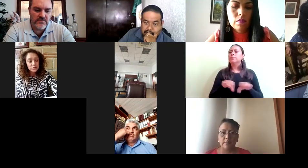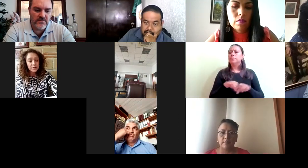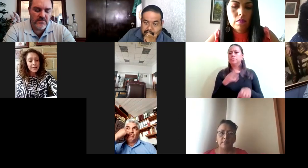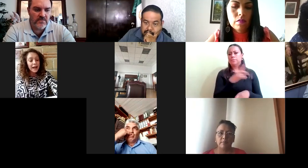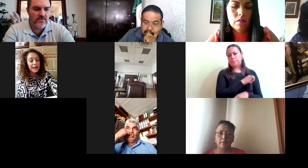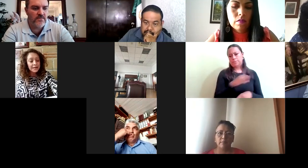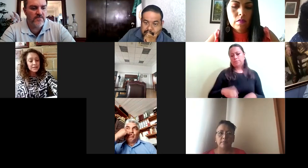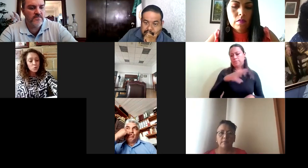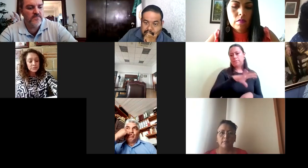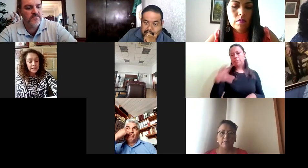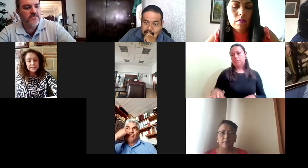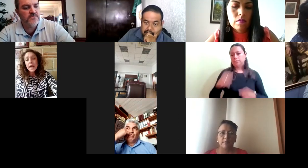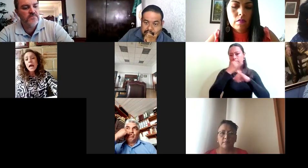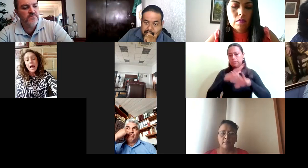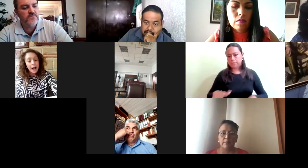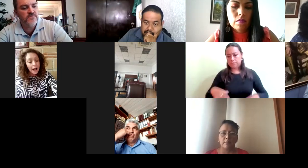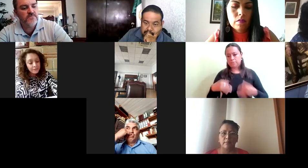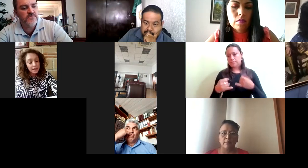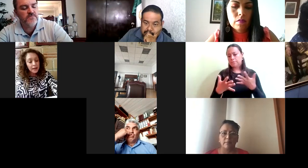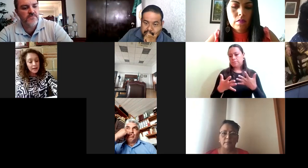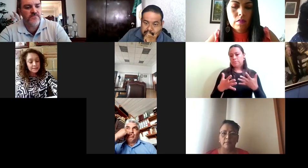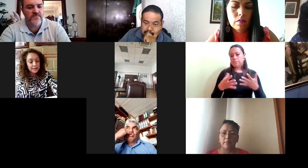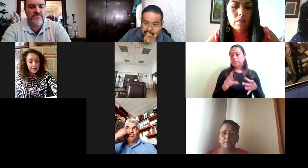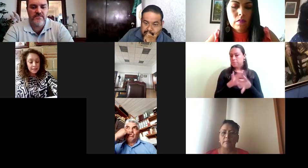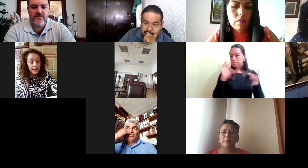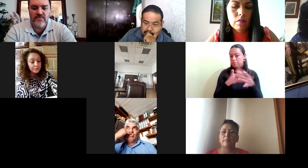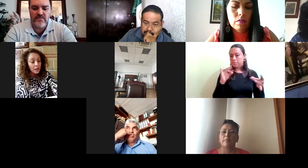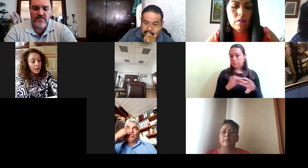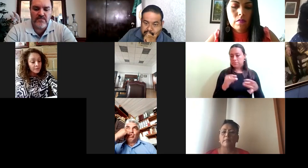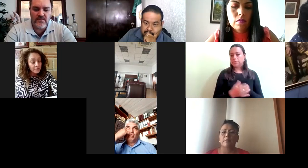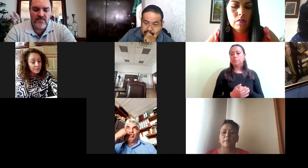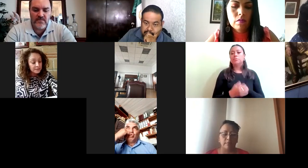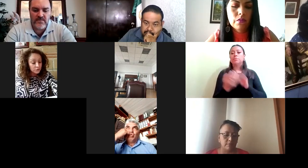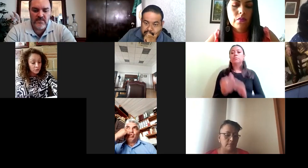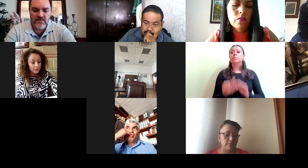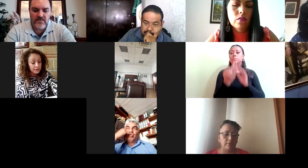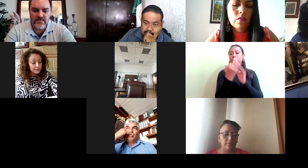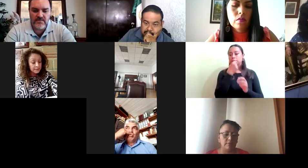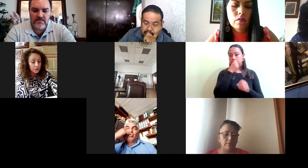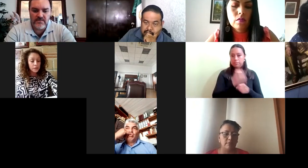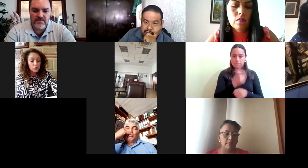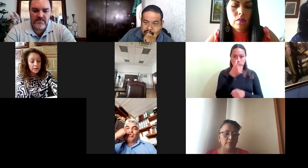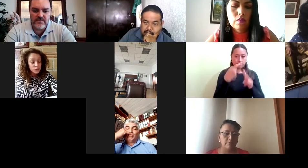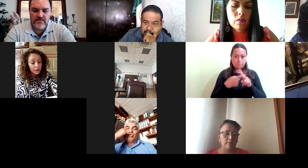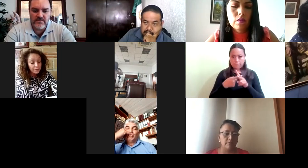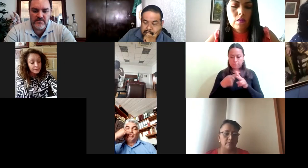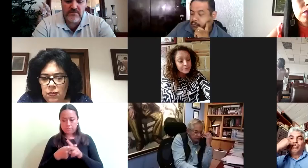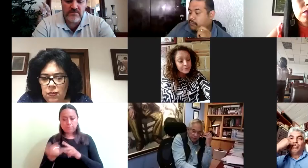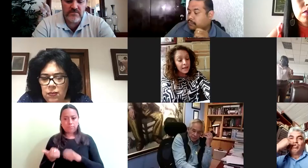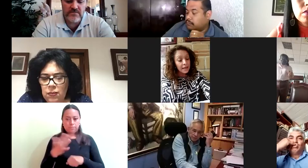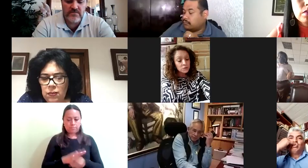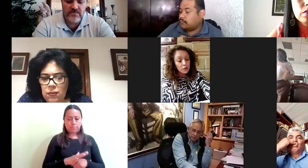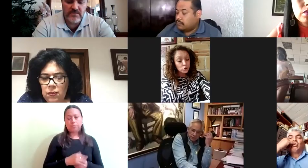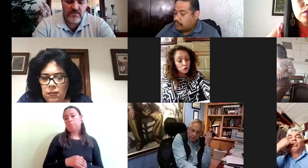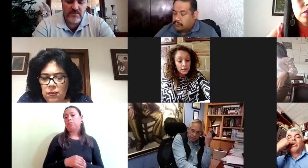y justificar la circunstancia ante la Secretaría de Administración y Finanzas del Gobierno de la Ciudad.